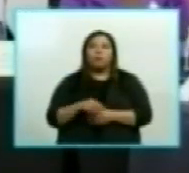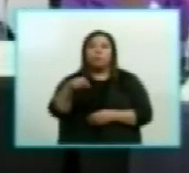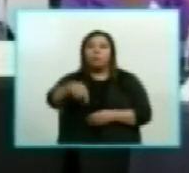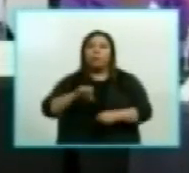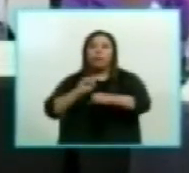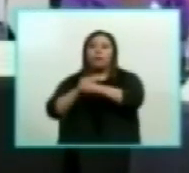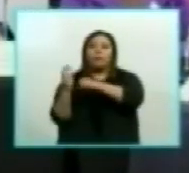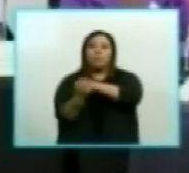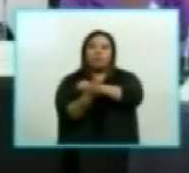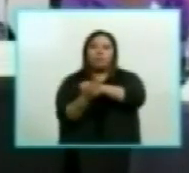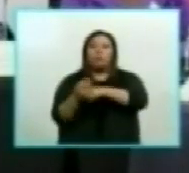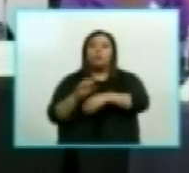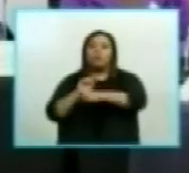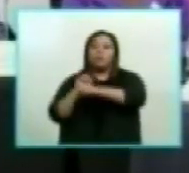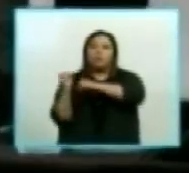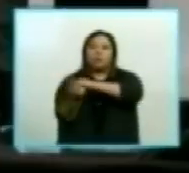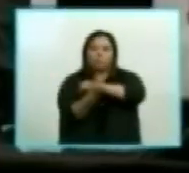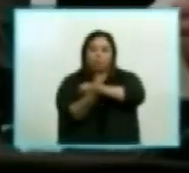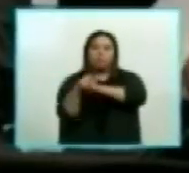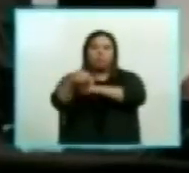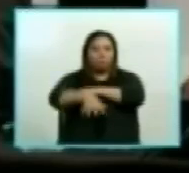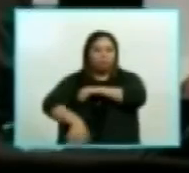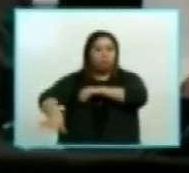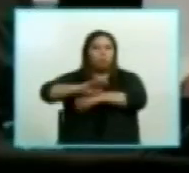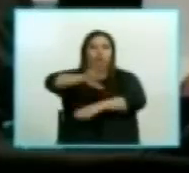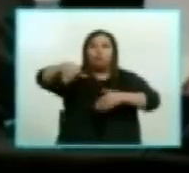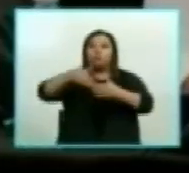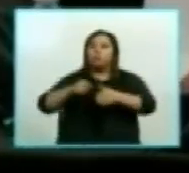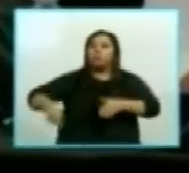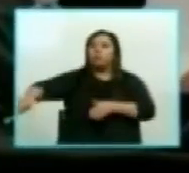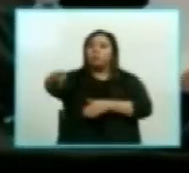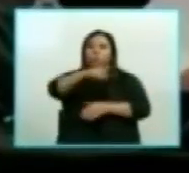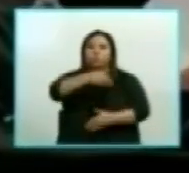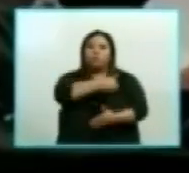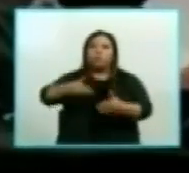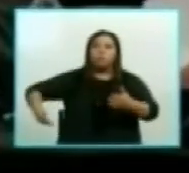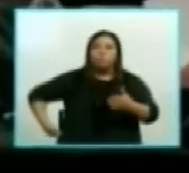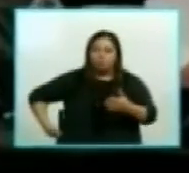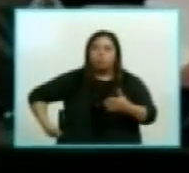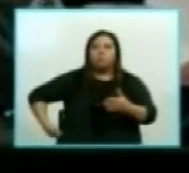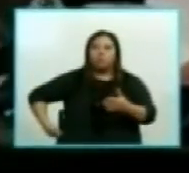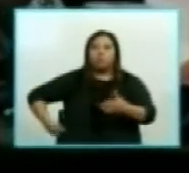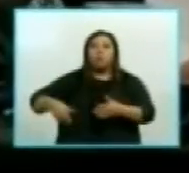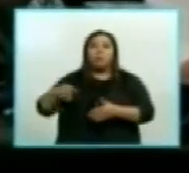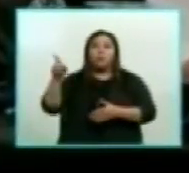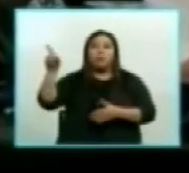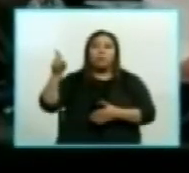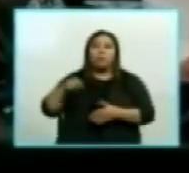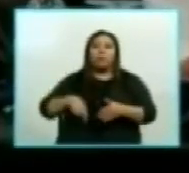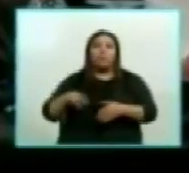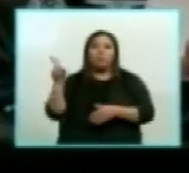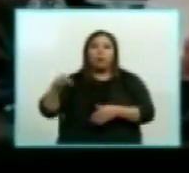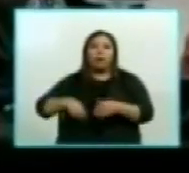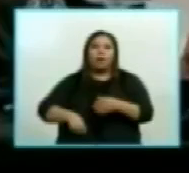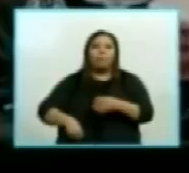San Vicente y Granadinas, a todos los presidentes, las presidentes, primeros ministros, primeras ministras que aquí